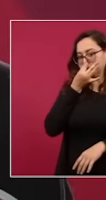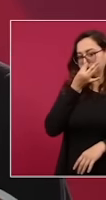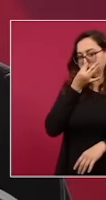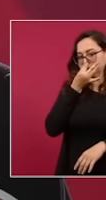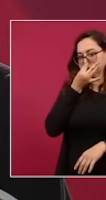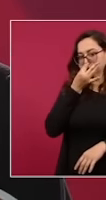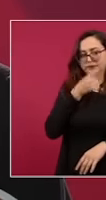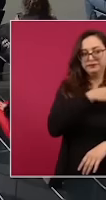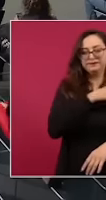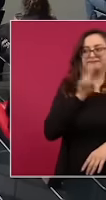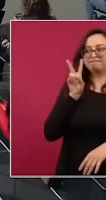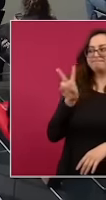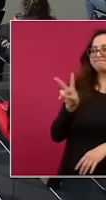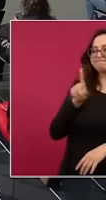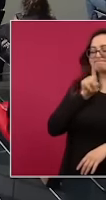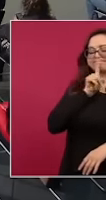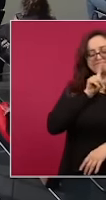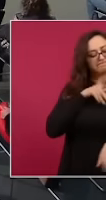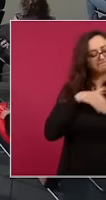muy ofensivo,